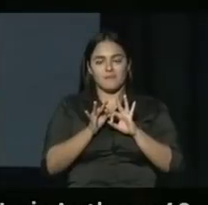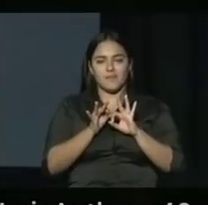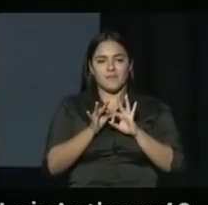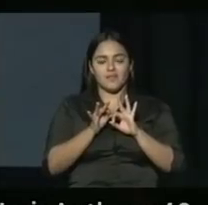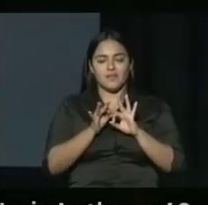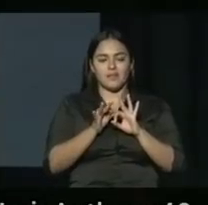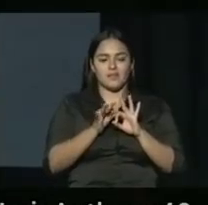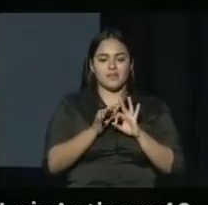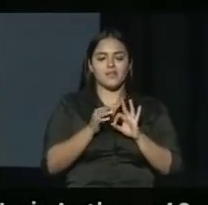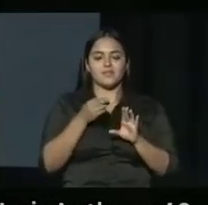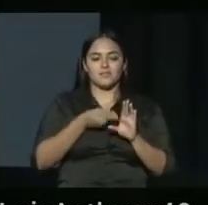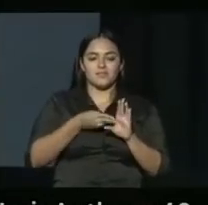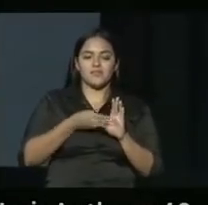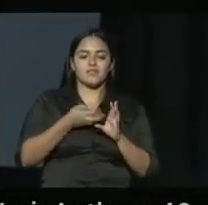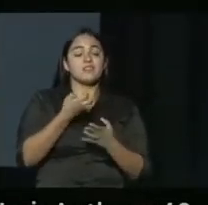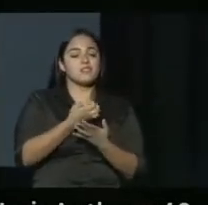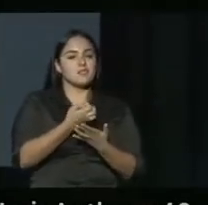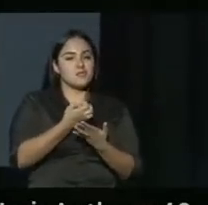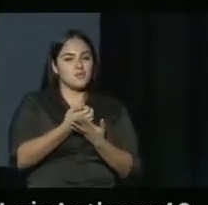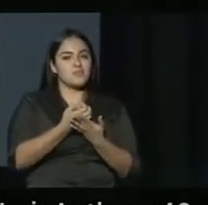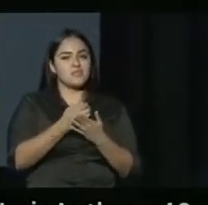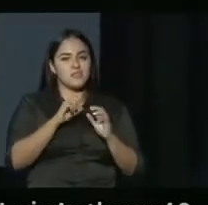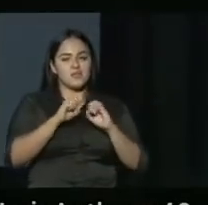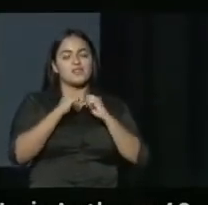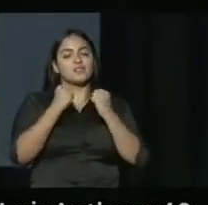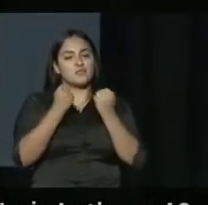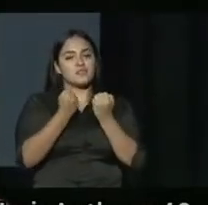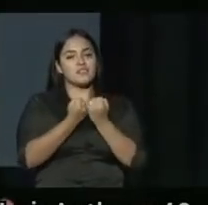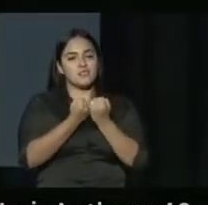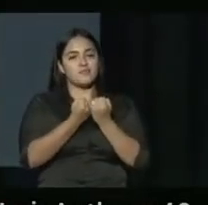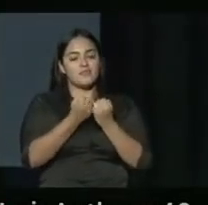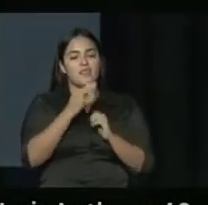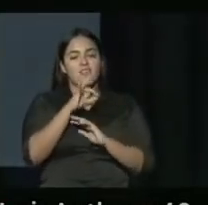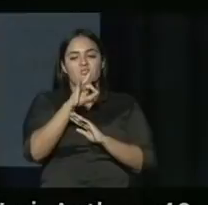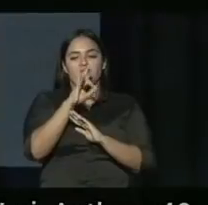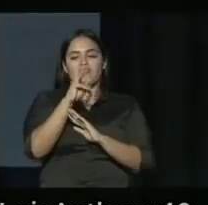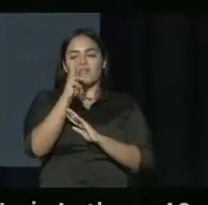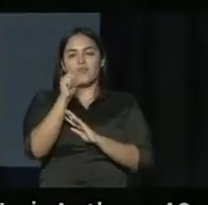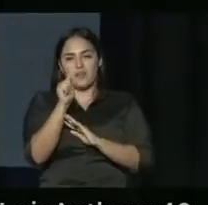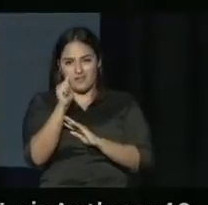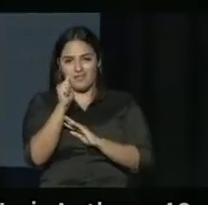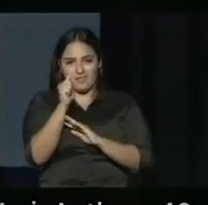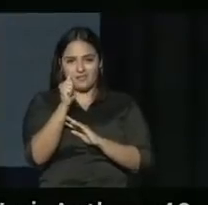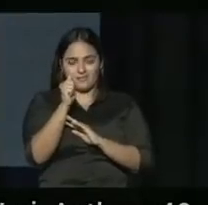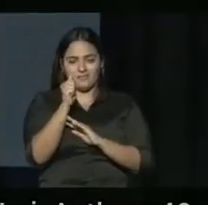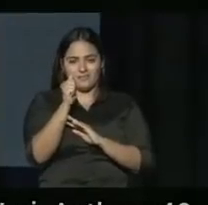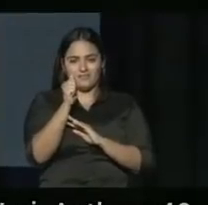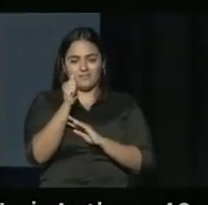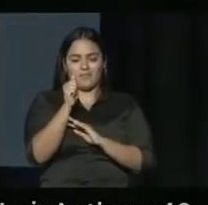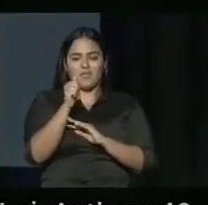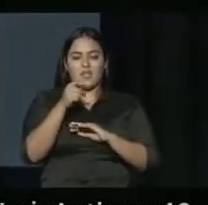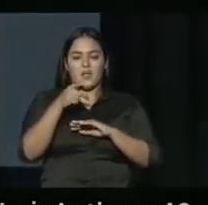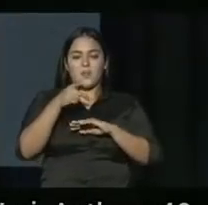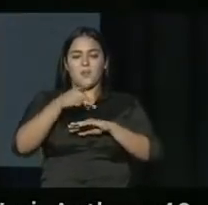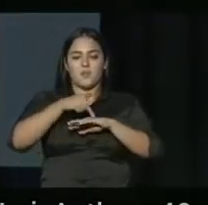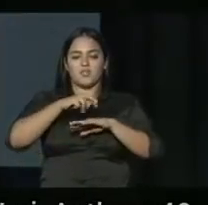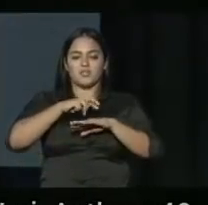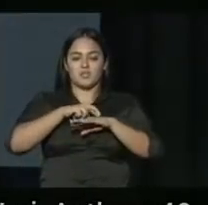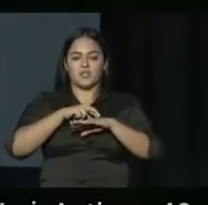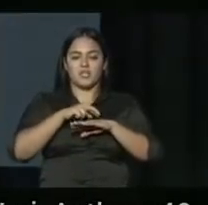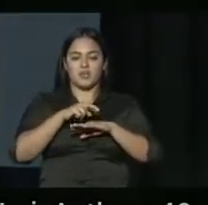economía y a nuestra sociedad. Florida se nutre de su población retirada y Puerto Rico tiene mucho que ofrecer a